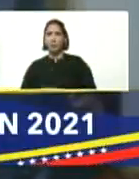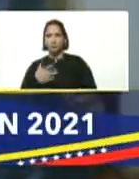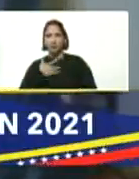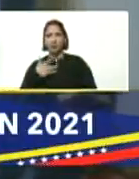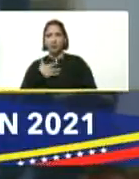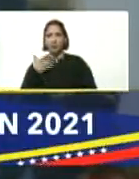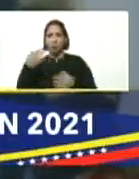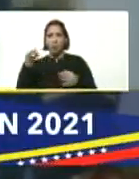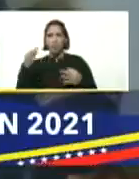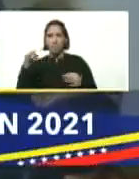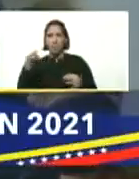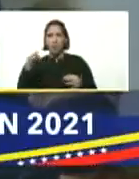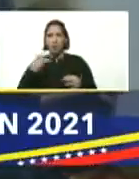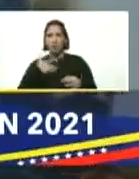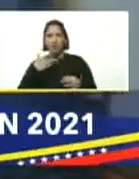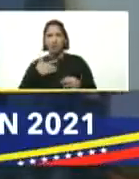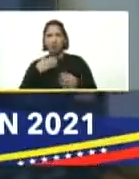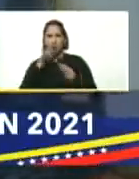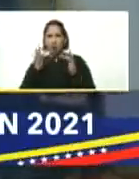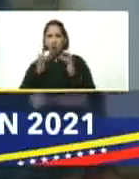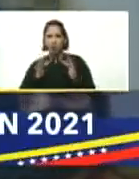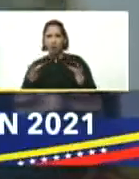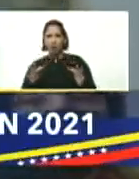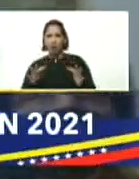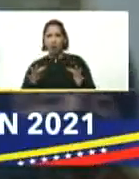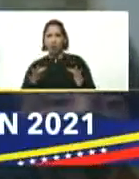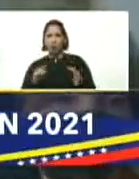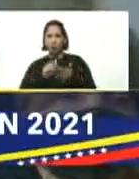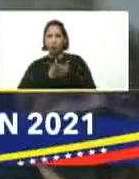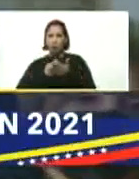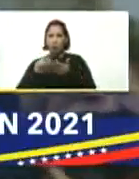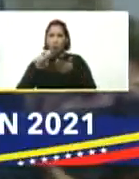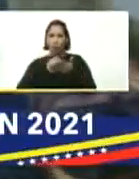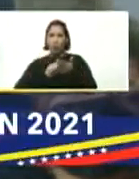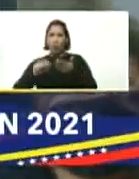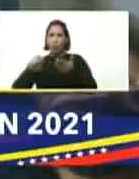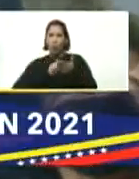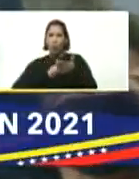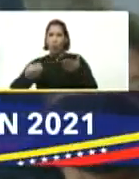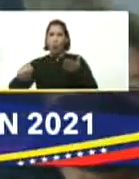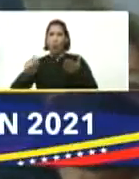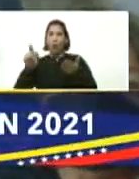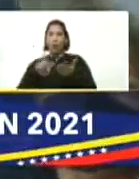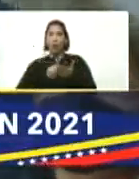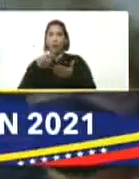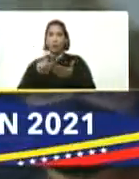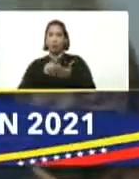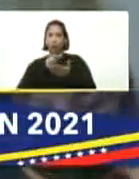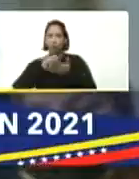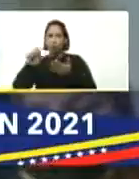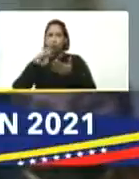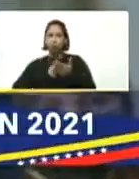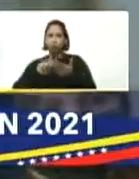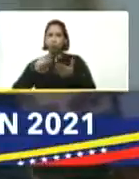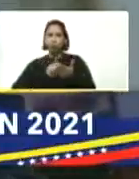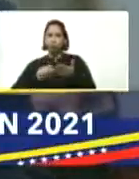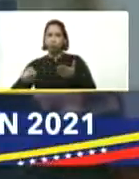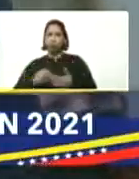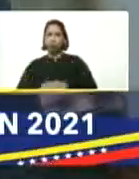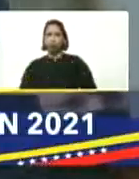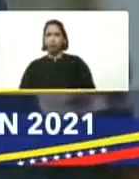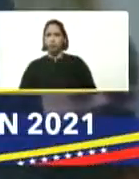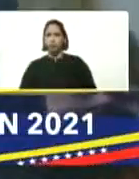papel, sintiendo el formato, subrayando los libros. subrayando, poniéndole